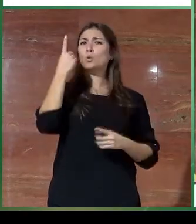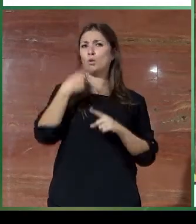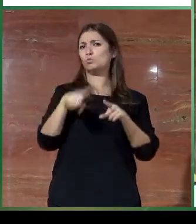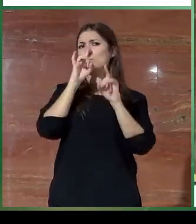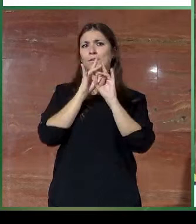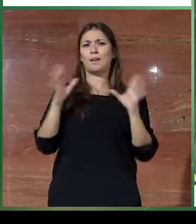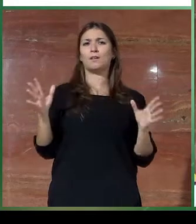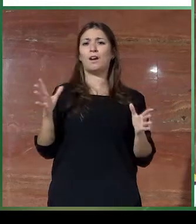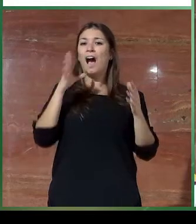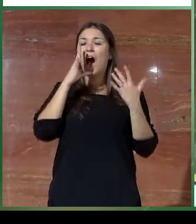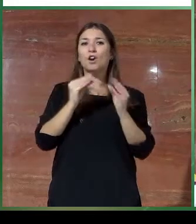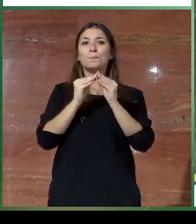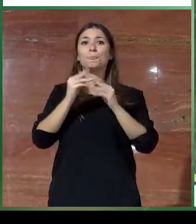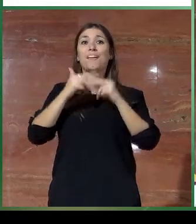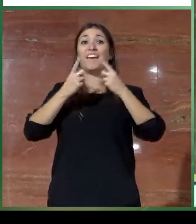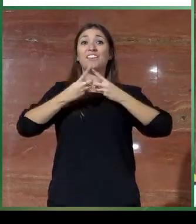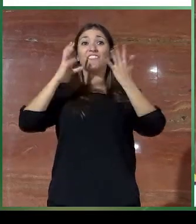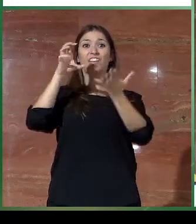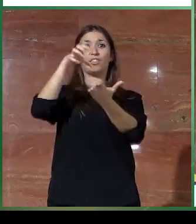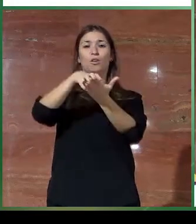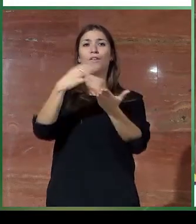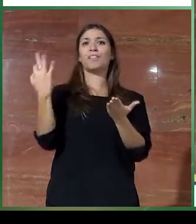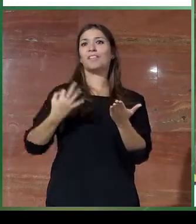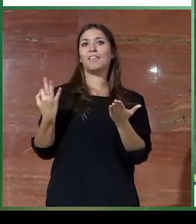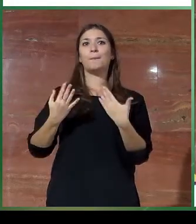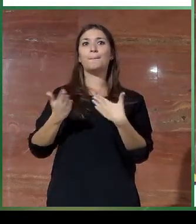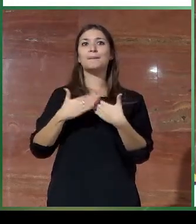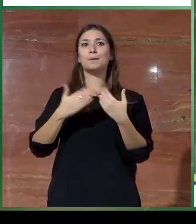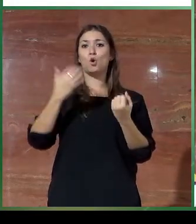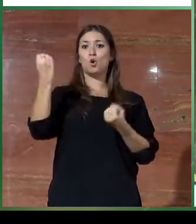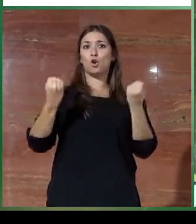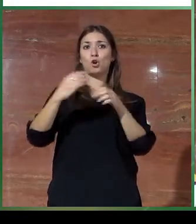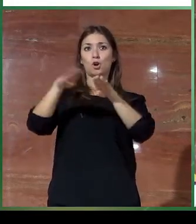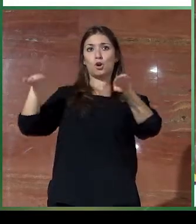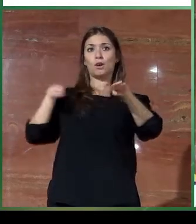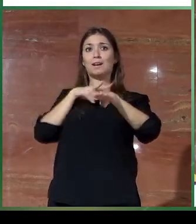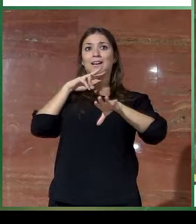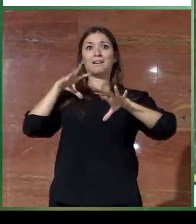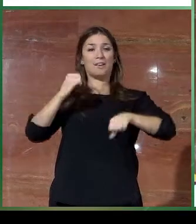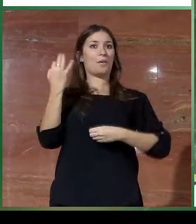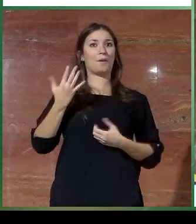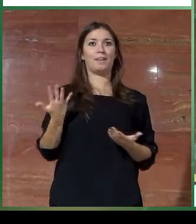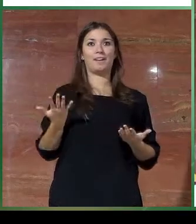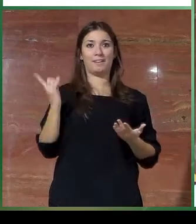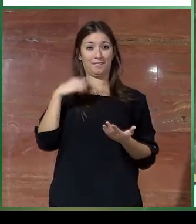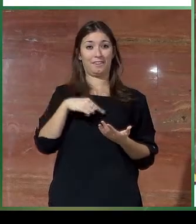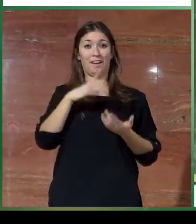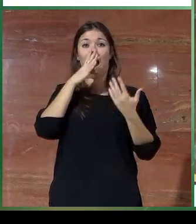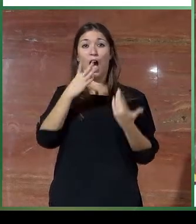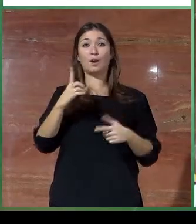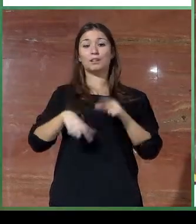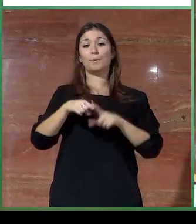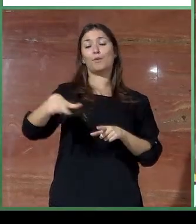clara, nadie hace ahora mismo un edificio en el que no haya un determinado número de plazas de garaje, pues porque ahora ya supongo que dependerá de la